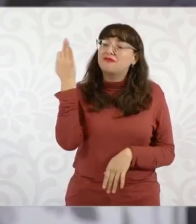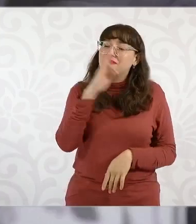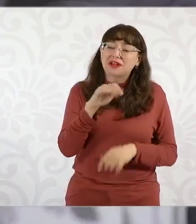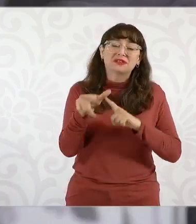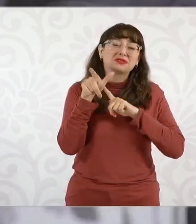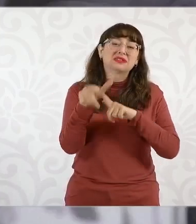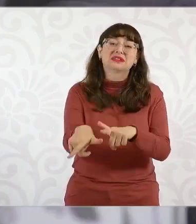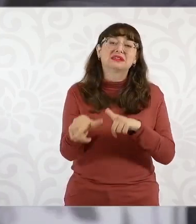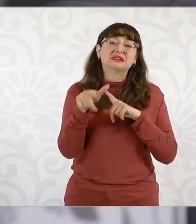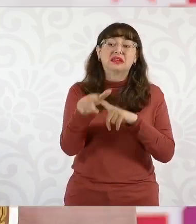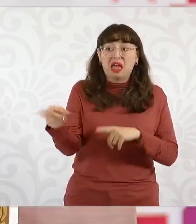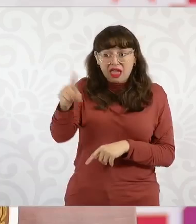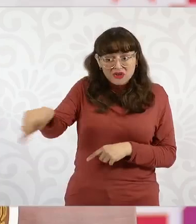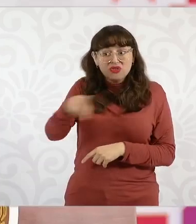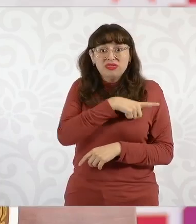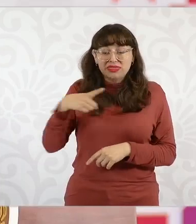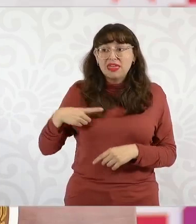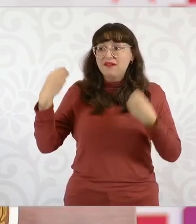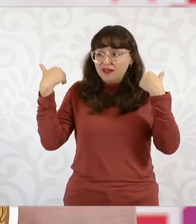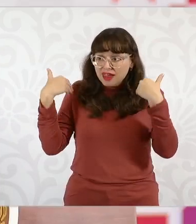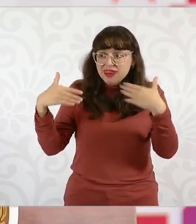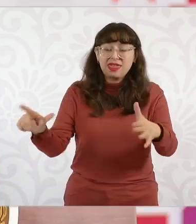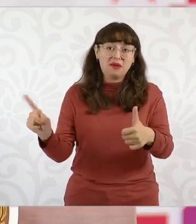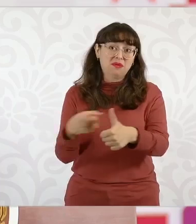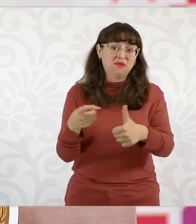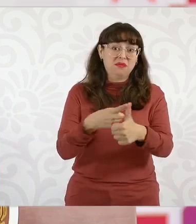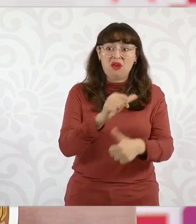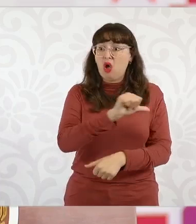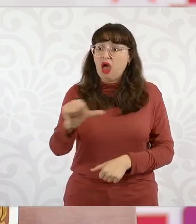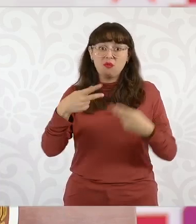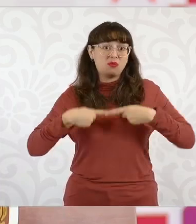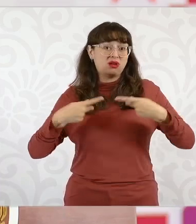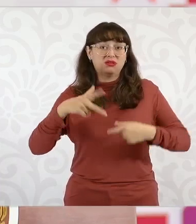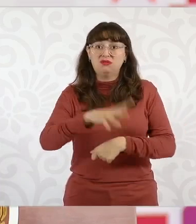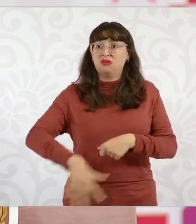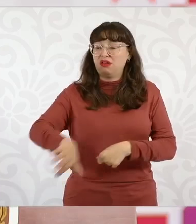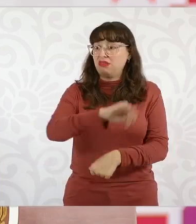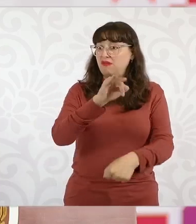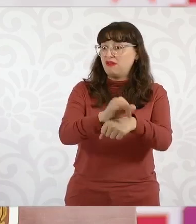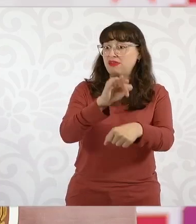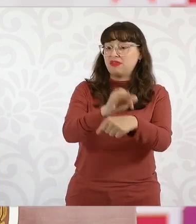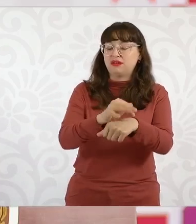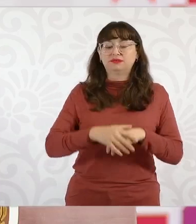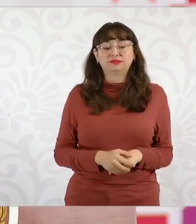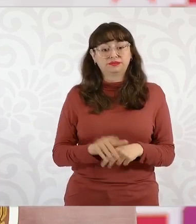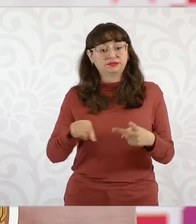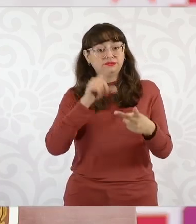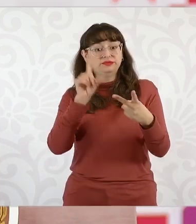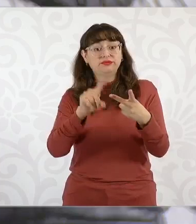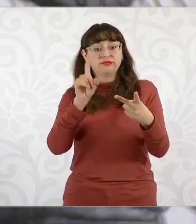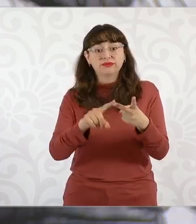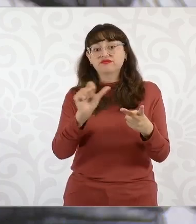interesados en cumplir con los lineamientos para proteger los derechos de sus audiencias. Por otro lado, distintos medios han